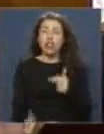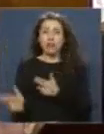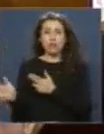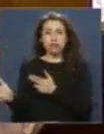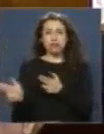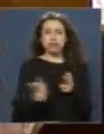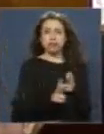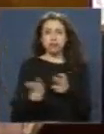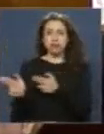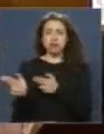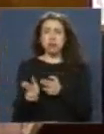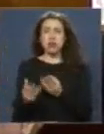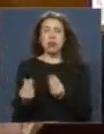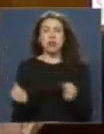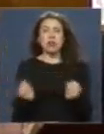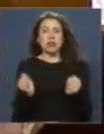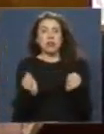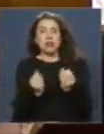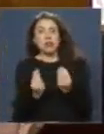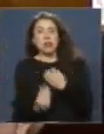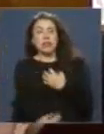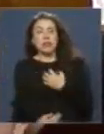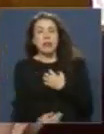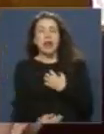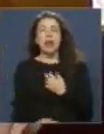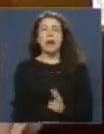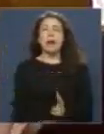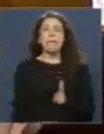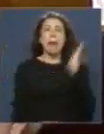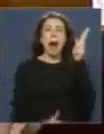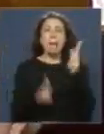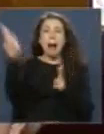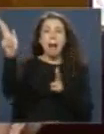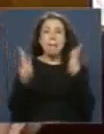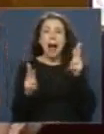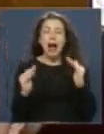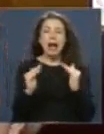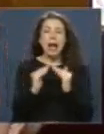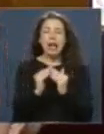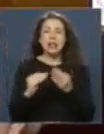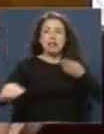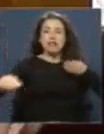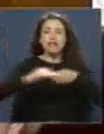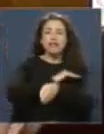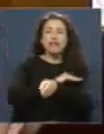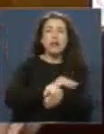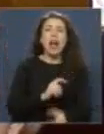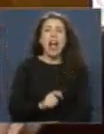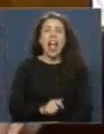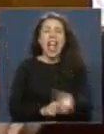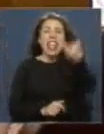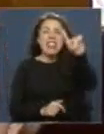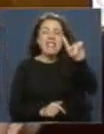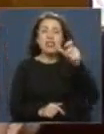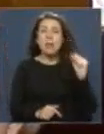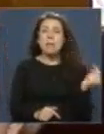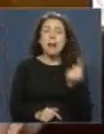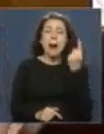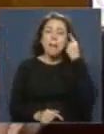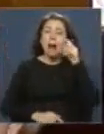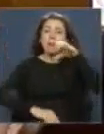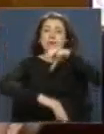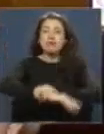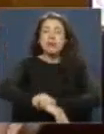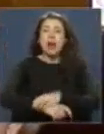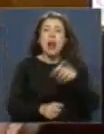para intimidar a los ciudadanos, disparos a las casas, ingresos a los edificios particulares para detener